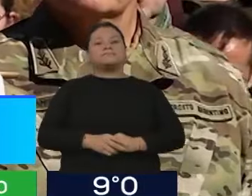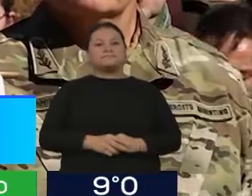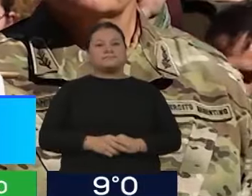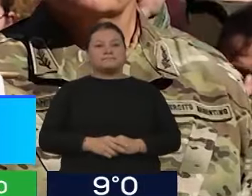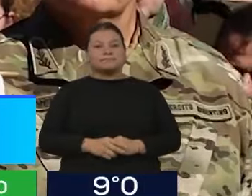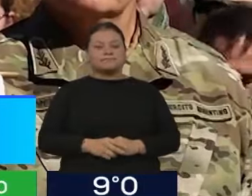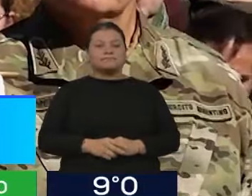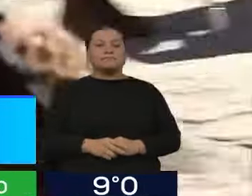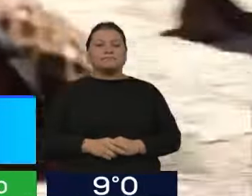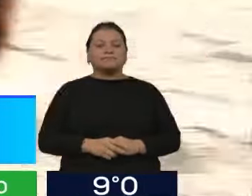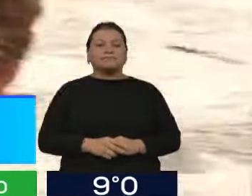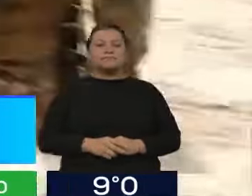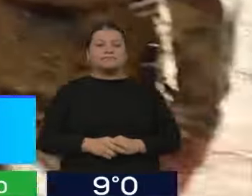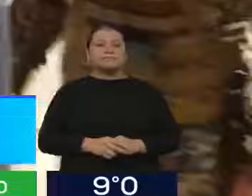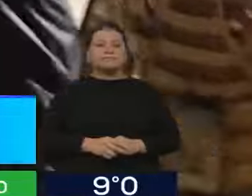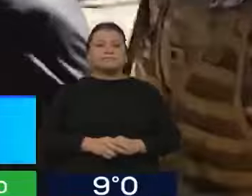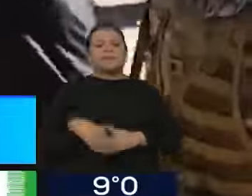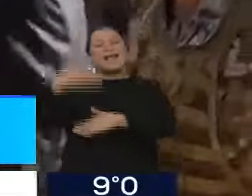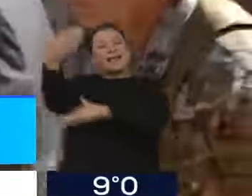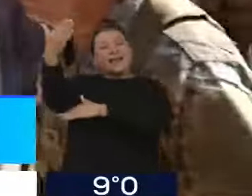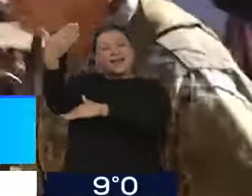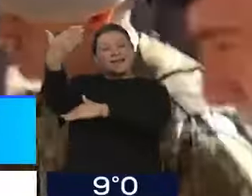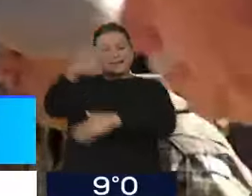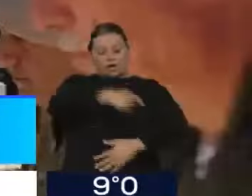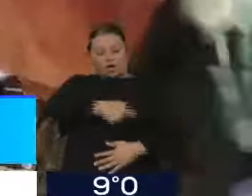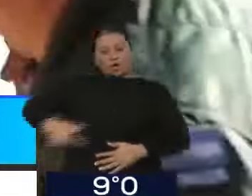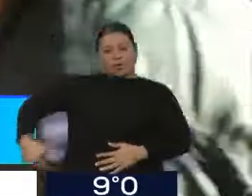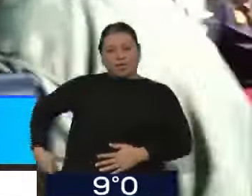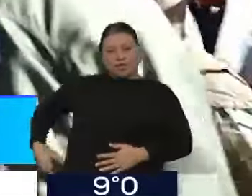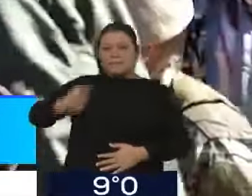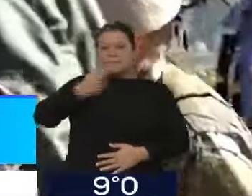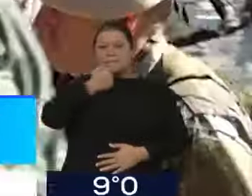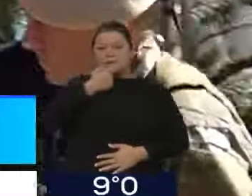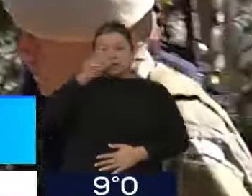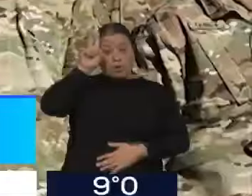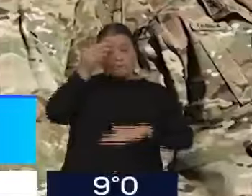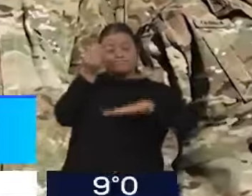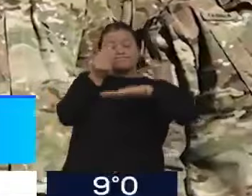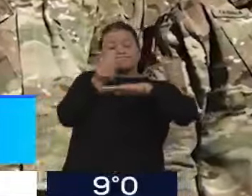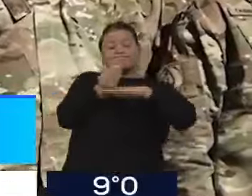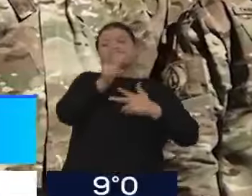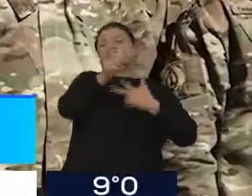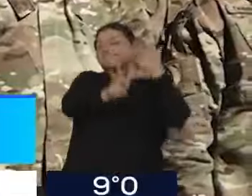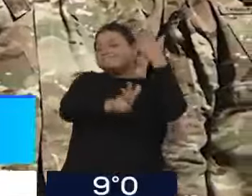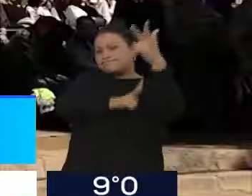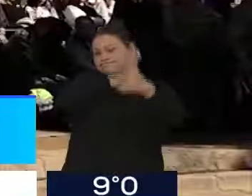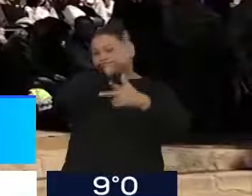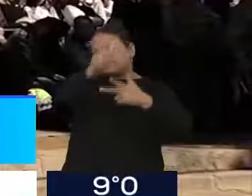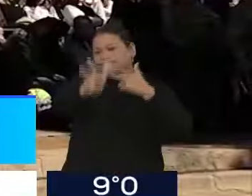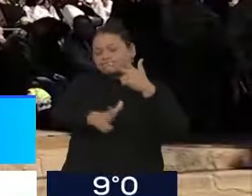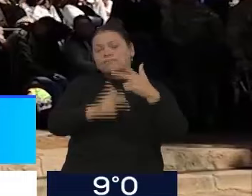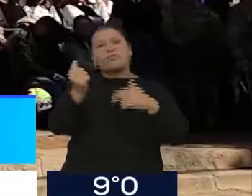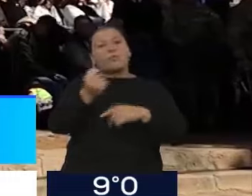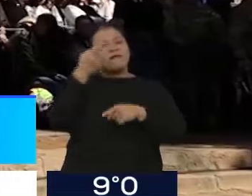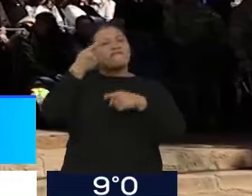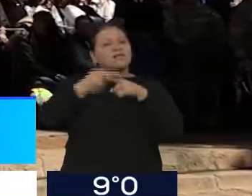nuestras filas. En la ceremonia, el gobernador de Mendoza, Alfredo Cornejo, destacó la importancia de que el festejo haya sido